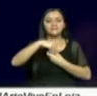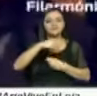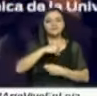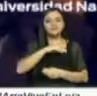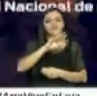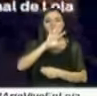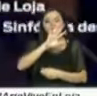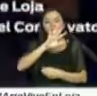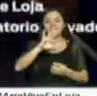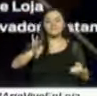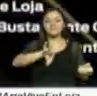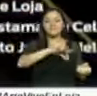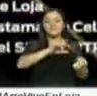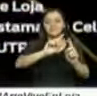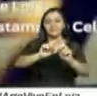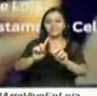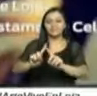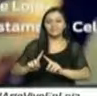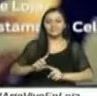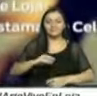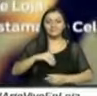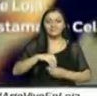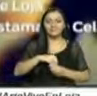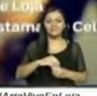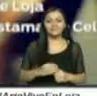orquestas sinfónicas.